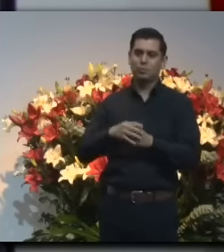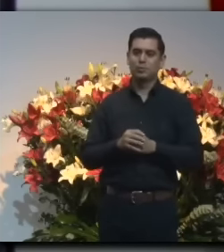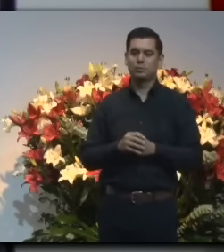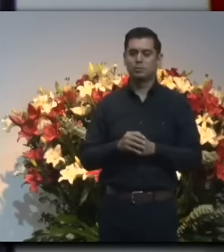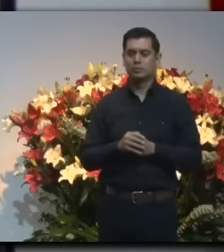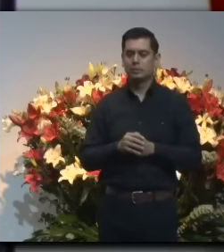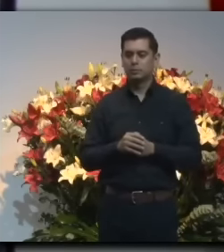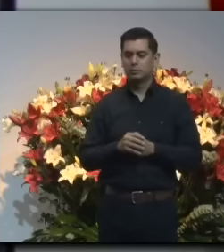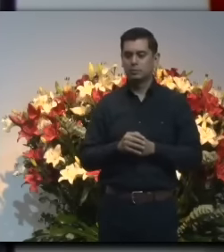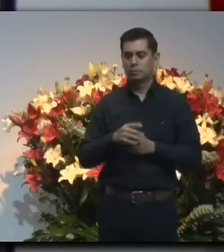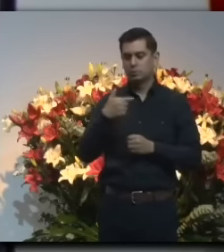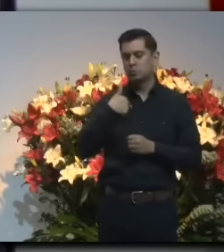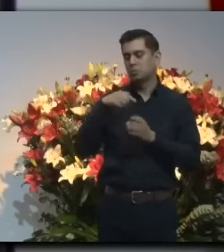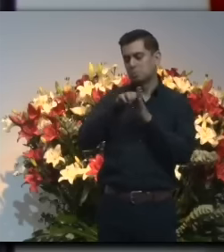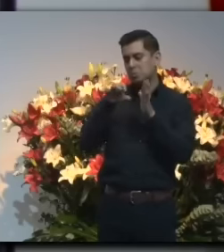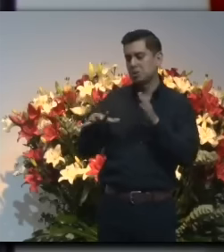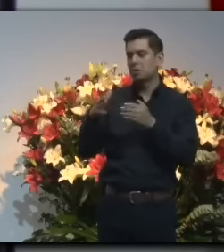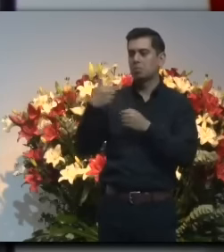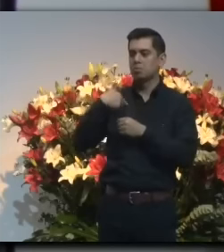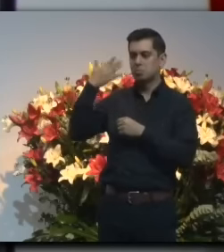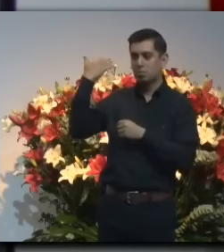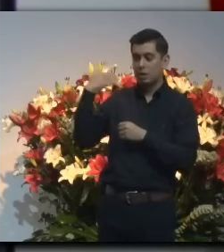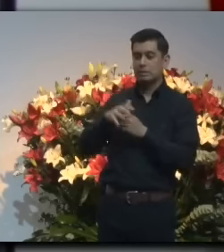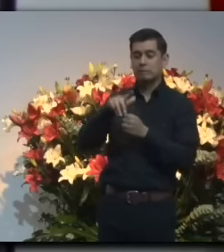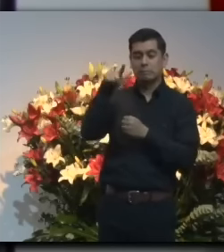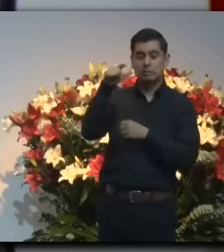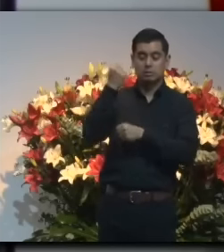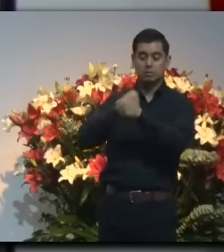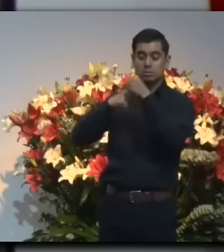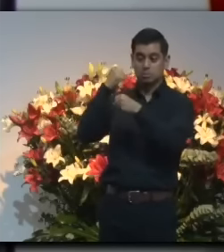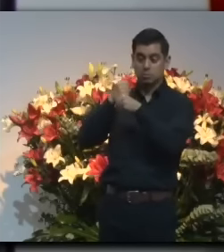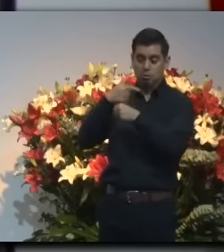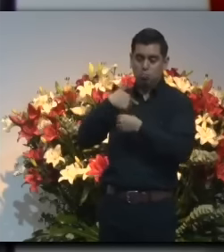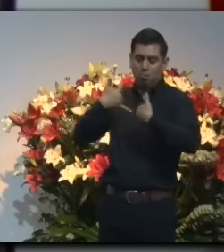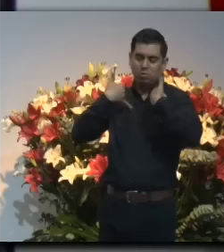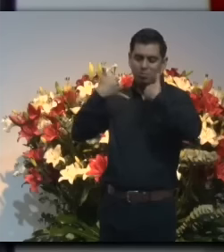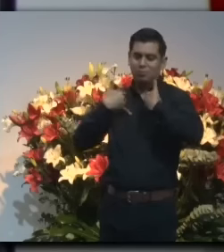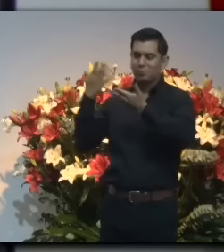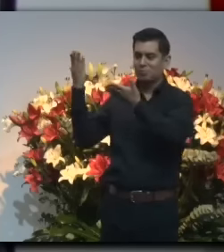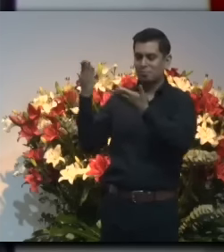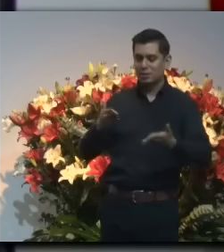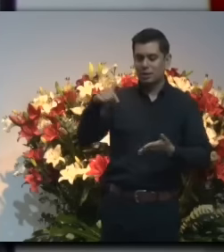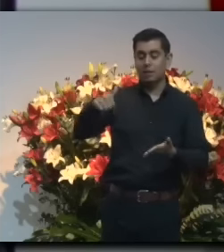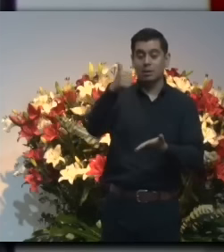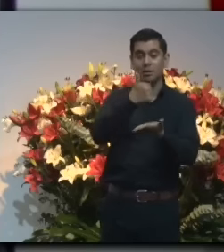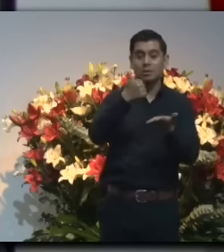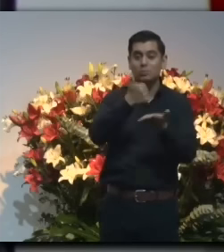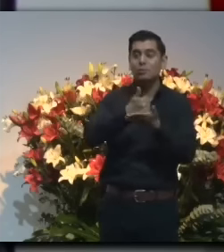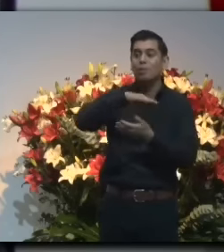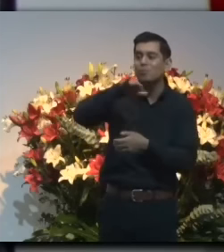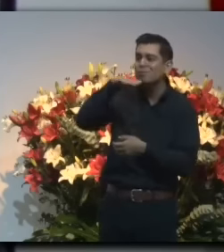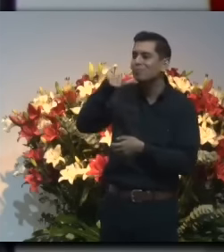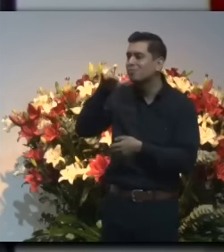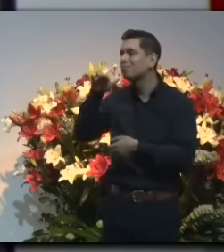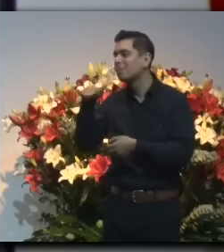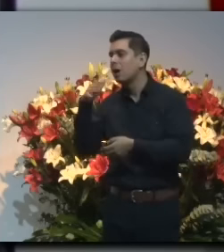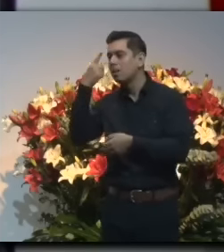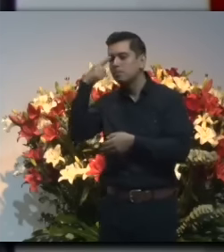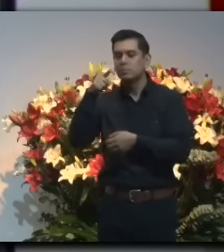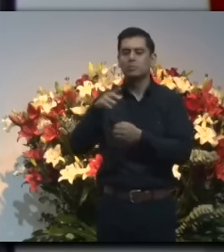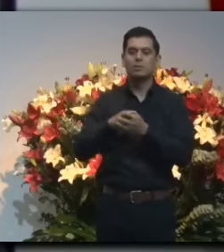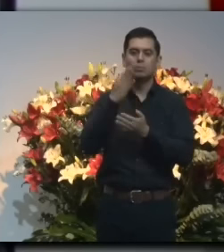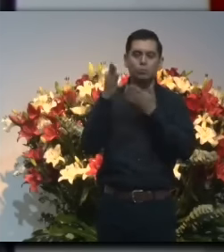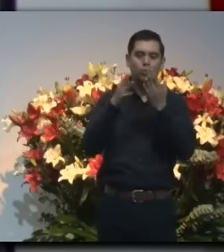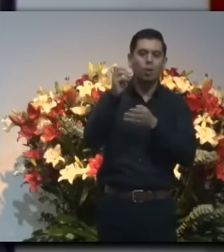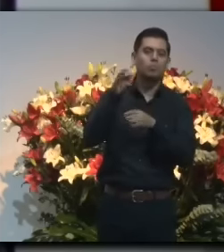caso. Yo llegué a esta ciudad a los 17 años. Buscando una oportunidad y pues me queda claro lo difícil que es